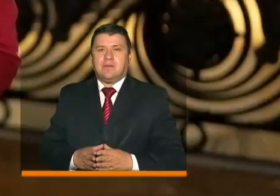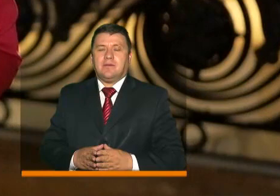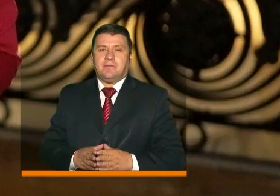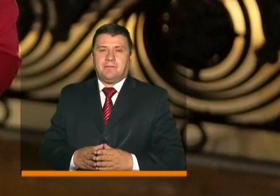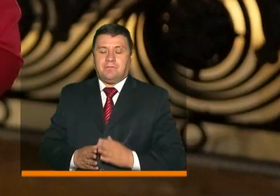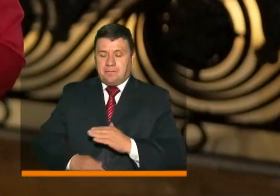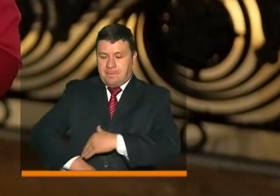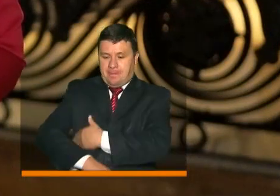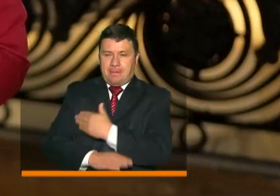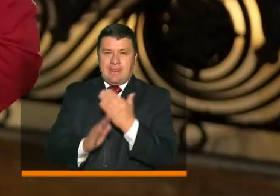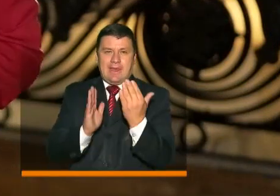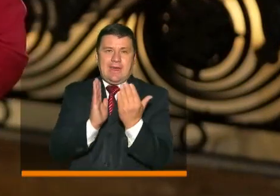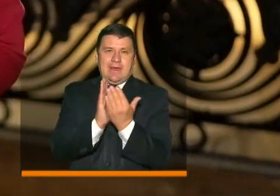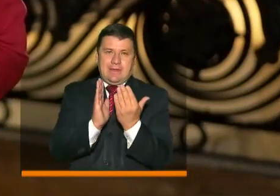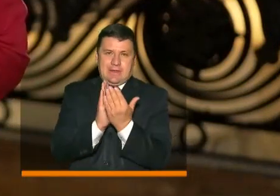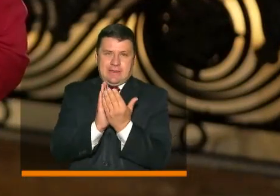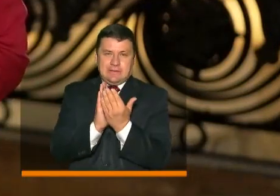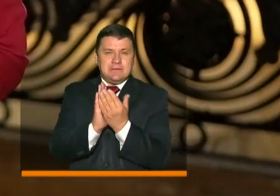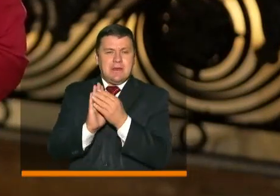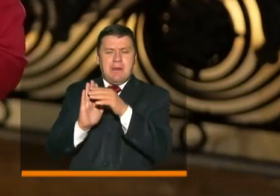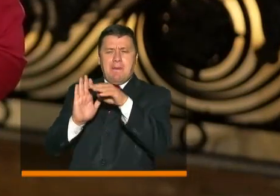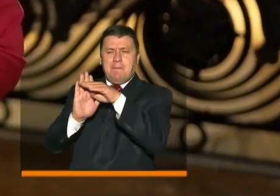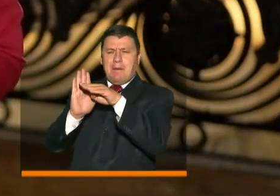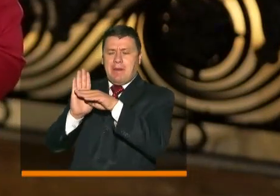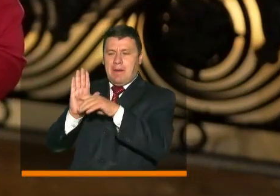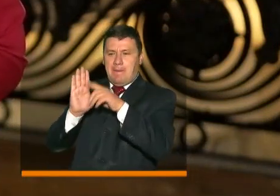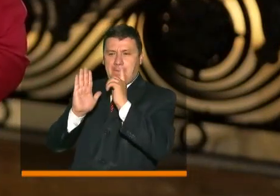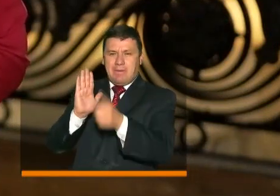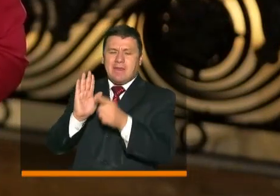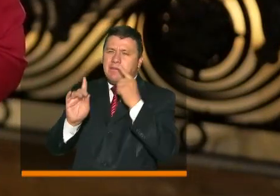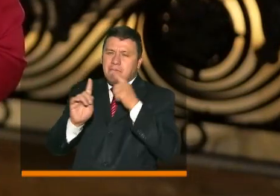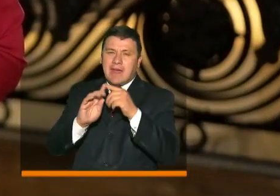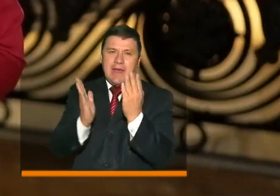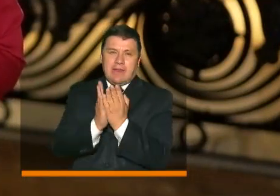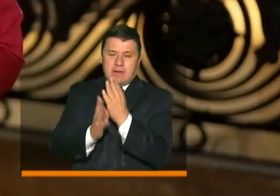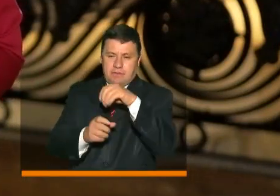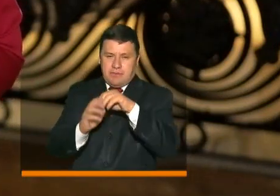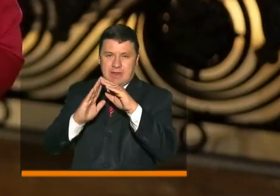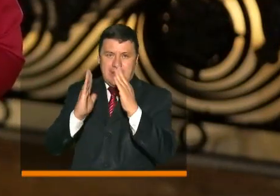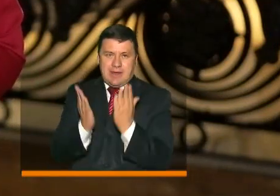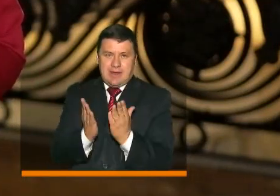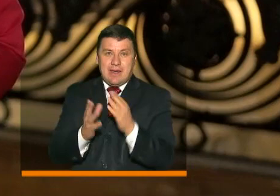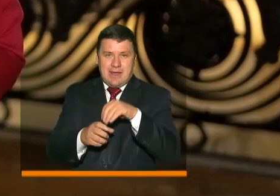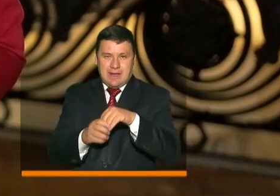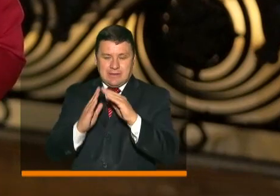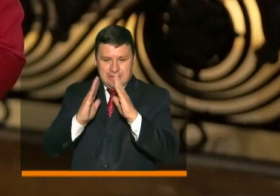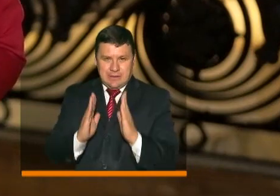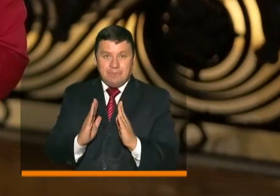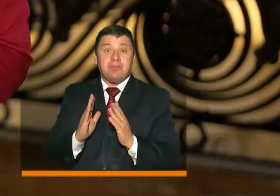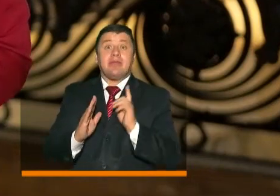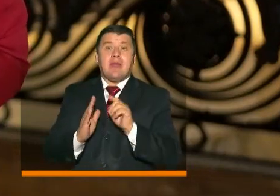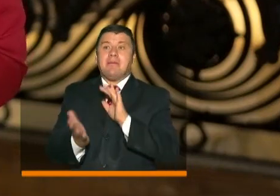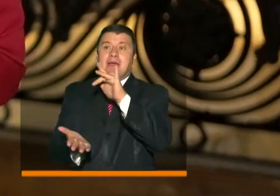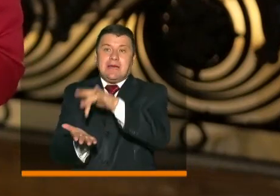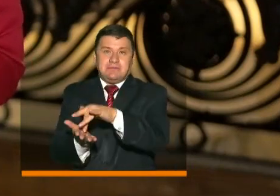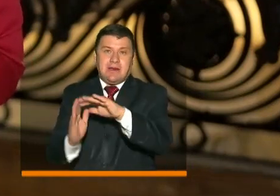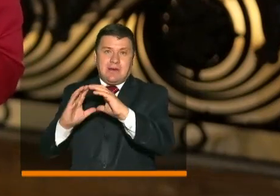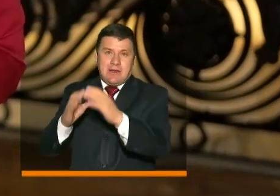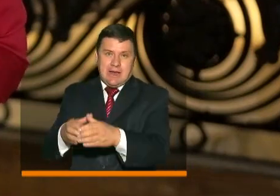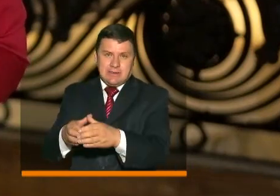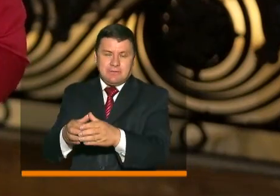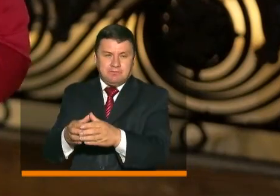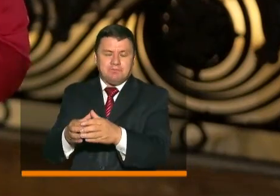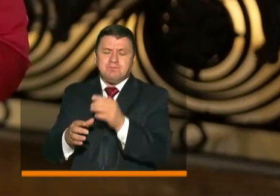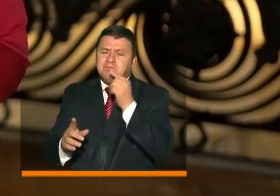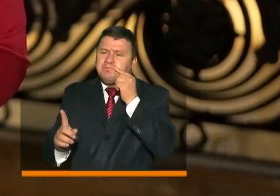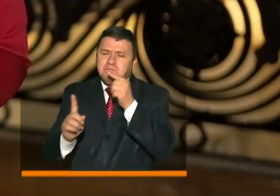El Ministerio de Educación emitió los lineamientos para la educación en casa y presencialidad en alternancia con la implementación